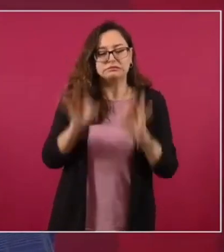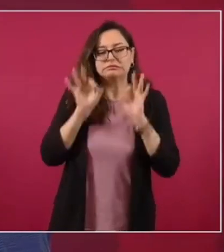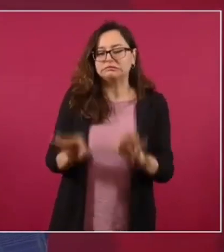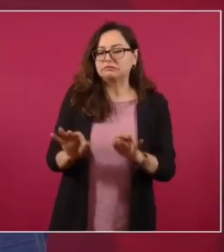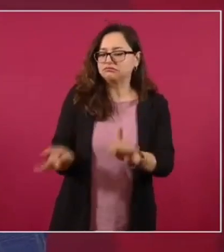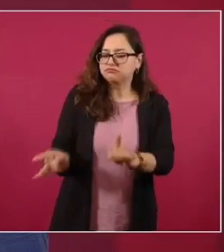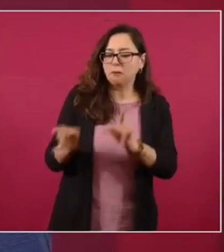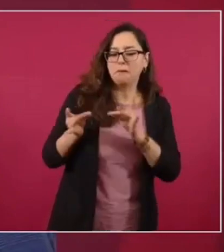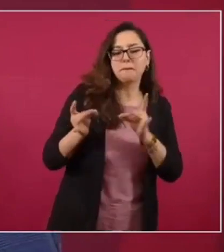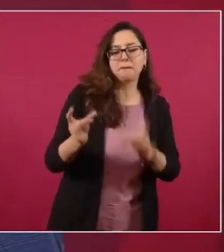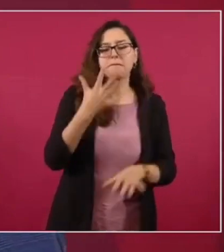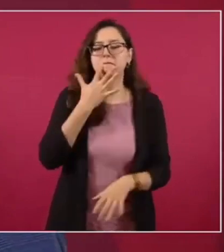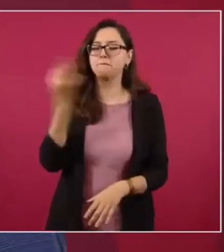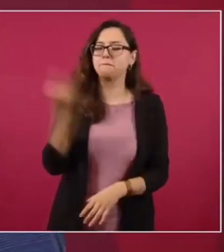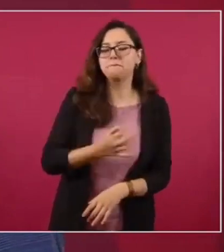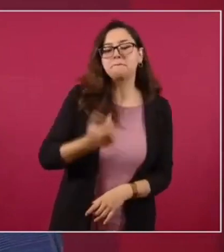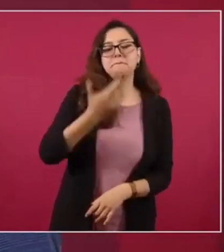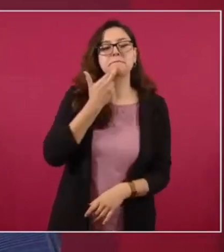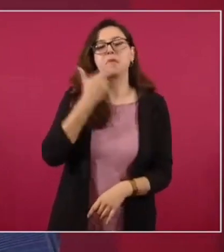Michoacán.